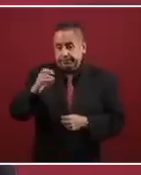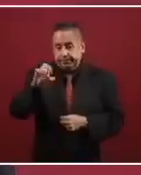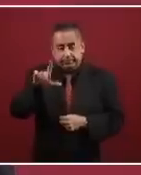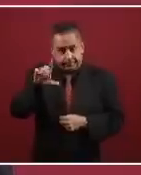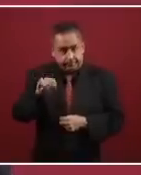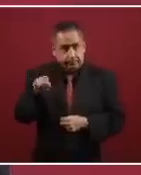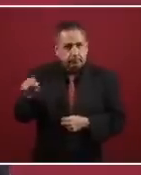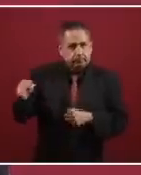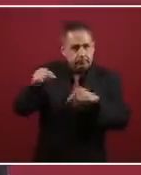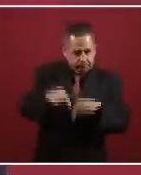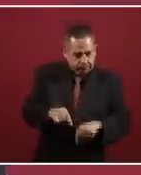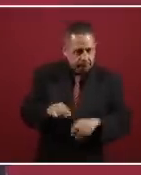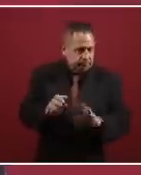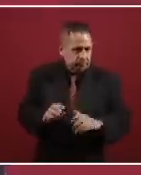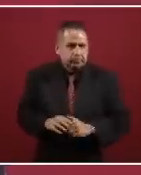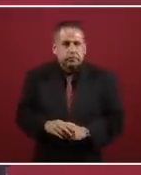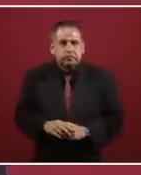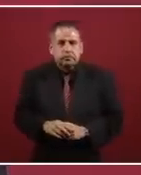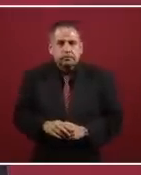que